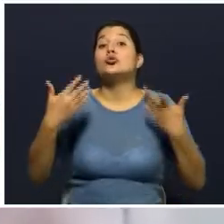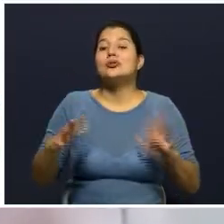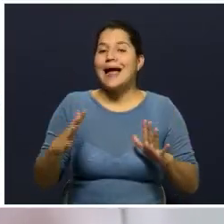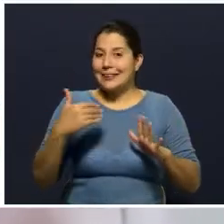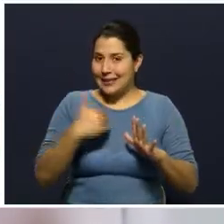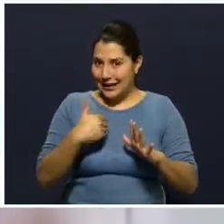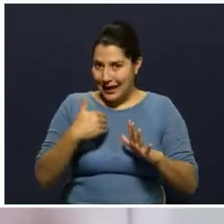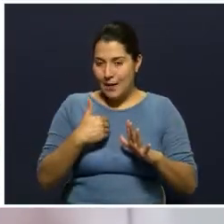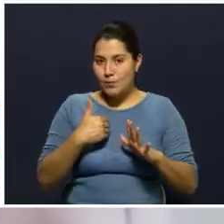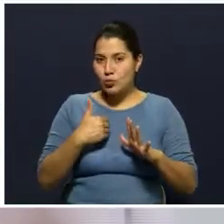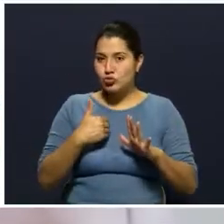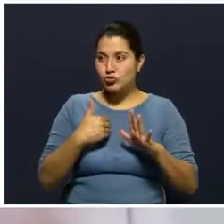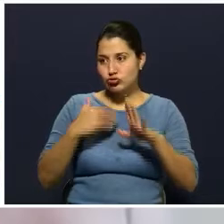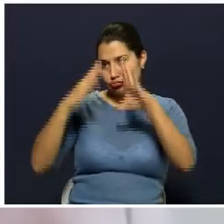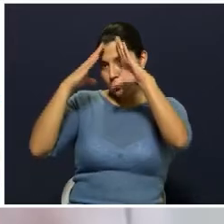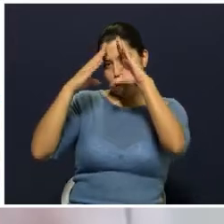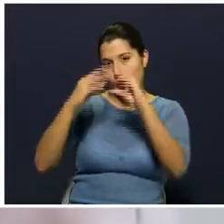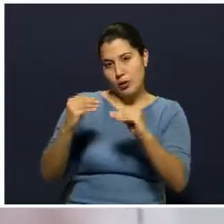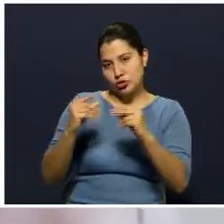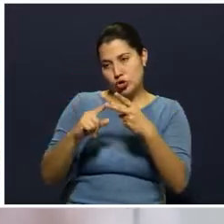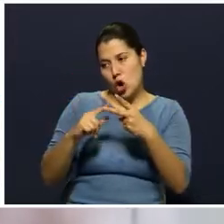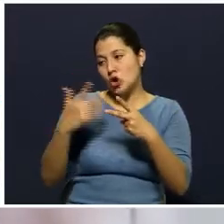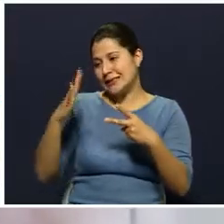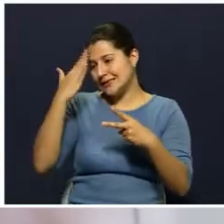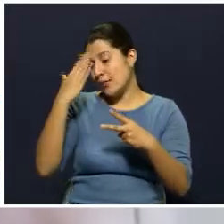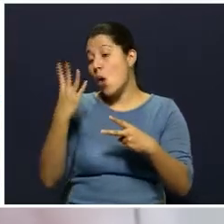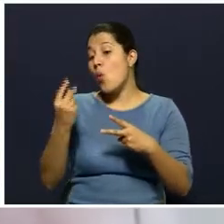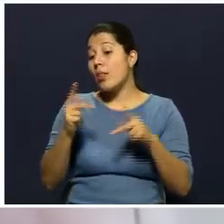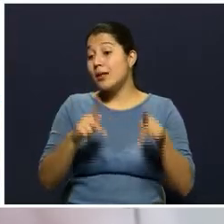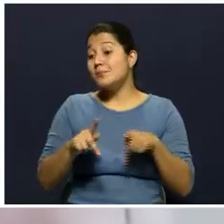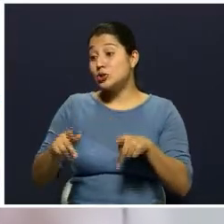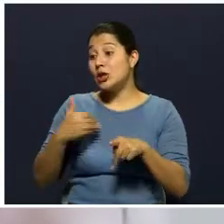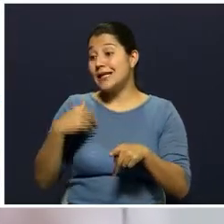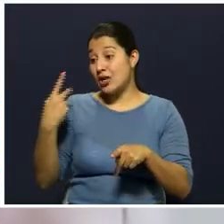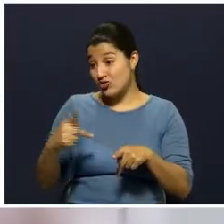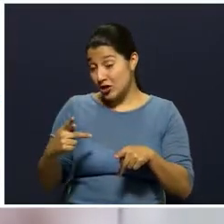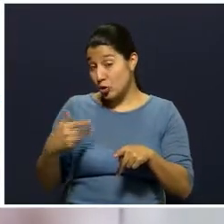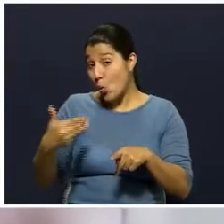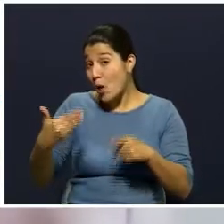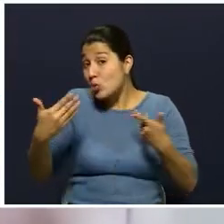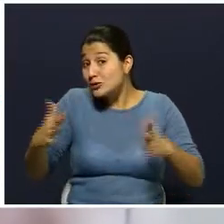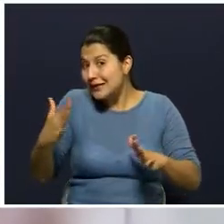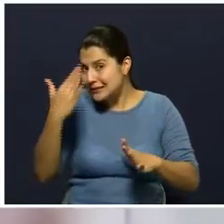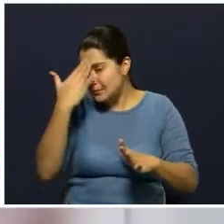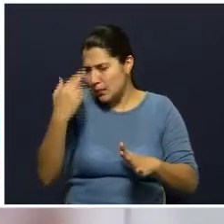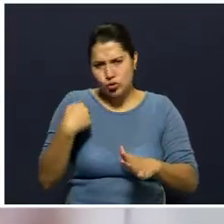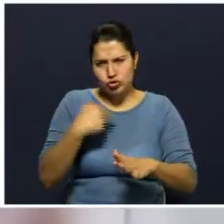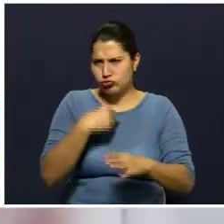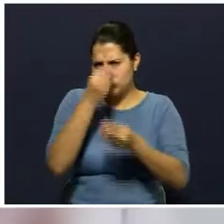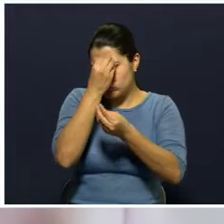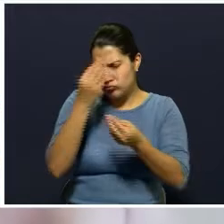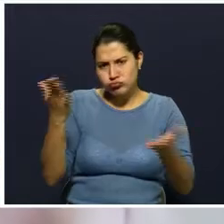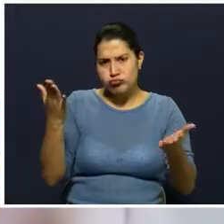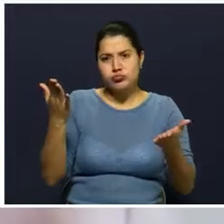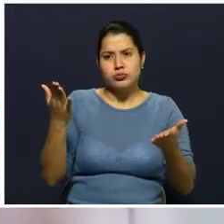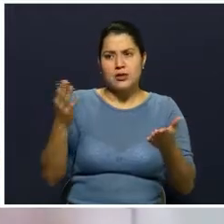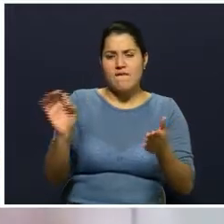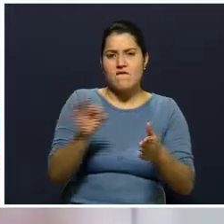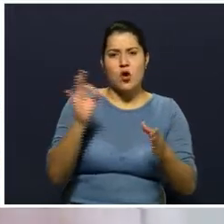tengamos números para contar o tengamos novedades para contar en relación a este proceso, lo vamos a estar comunicando de manera oportuna y de